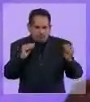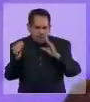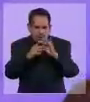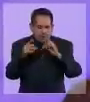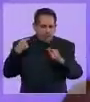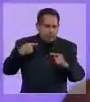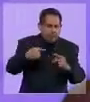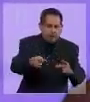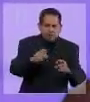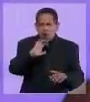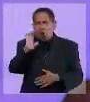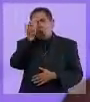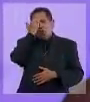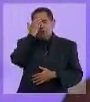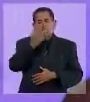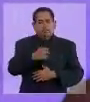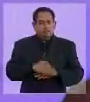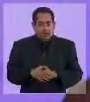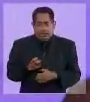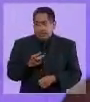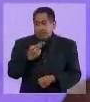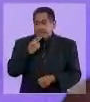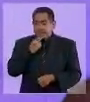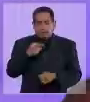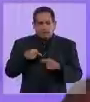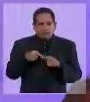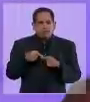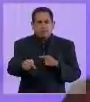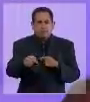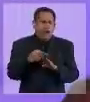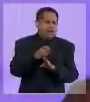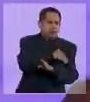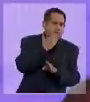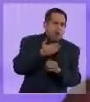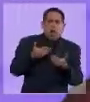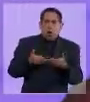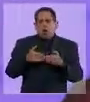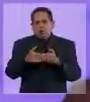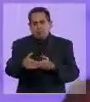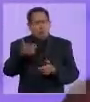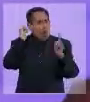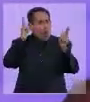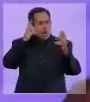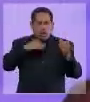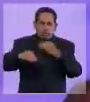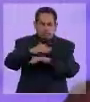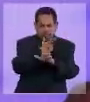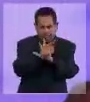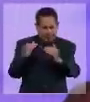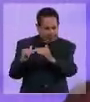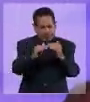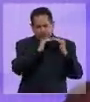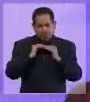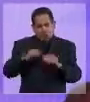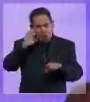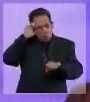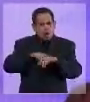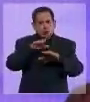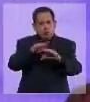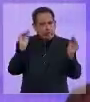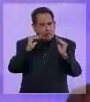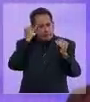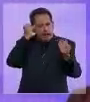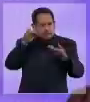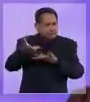los debates. Estos ejercicios marcan ya un antes y un después. Enhorabuena, pues, para la democracia y la cultura del debate respetuoso de